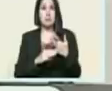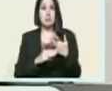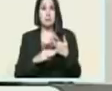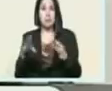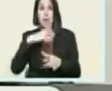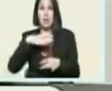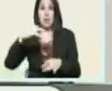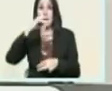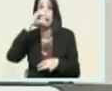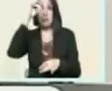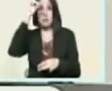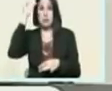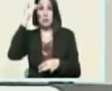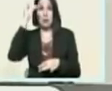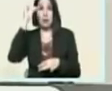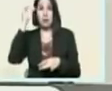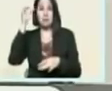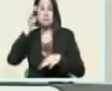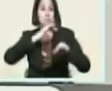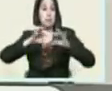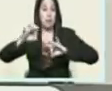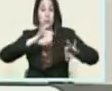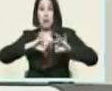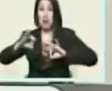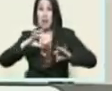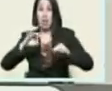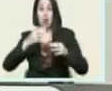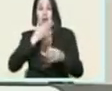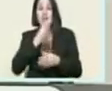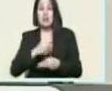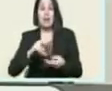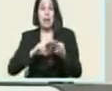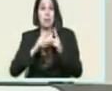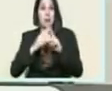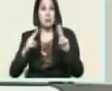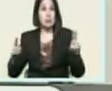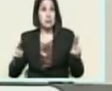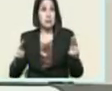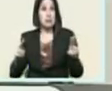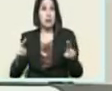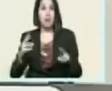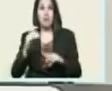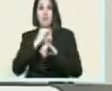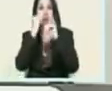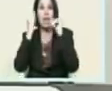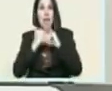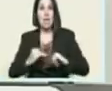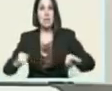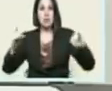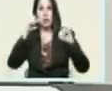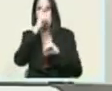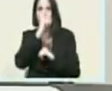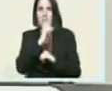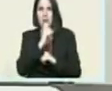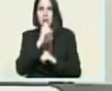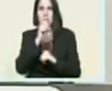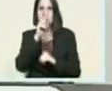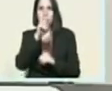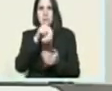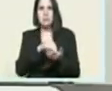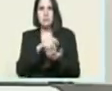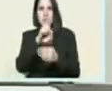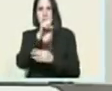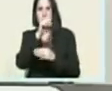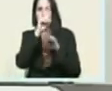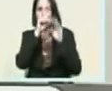y espiritual estemos preparados para unas Navidades en paz y felices de un año 2017